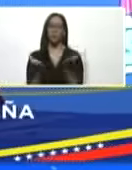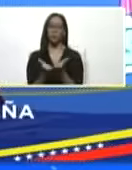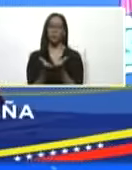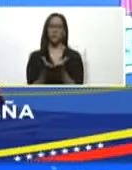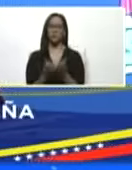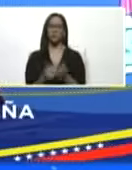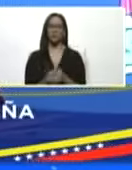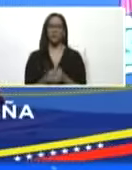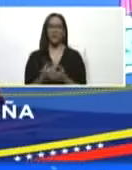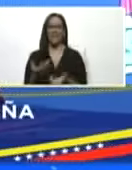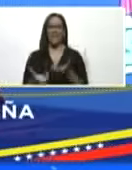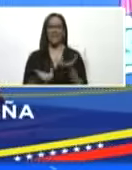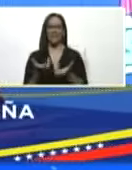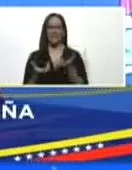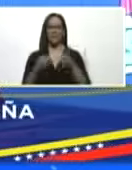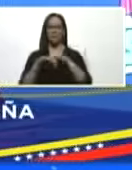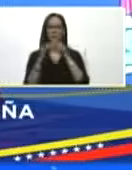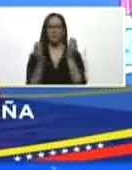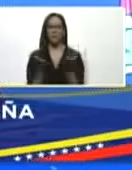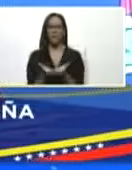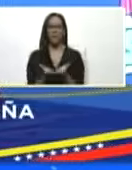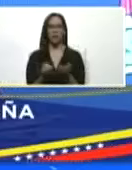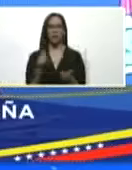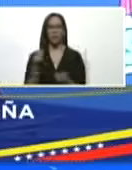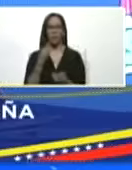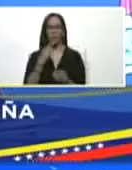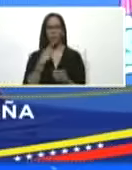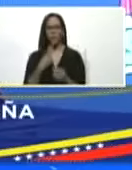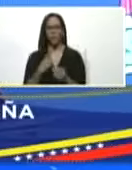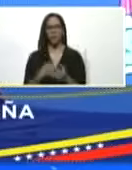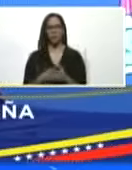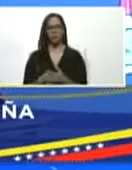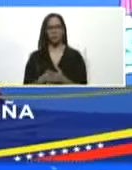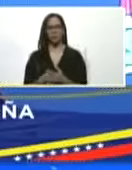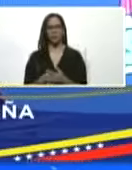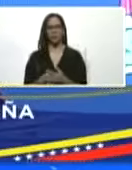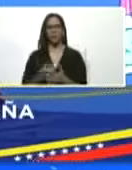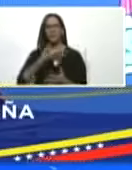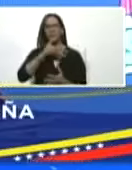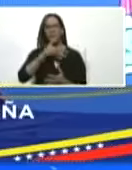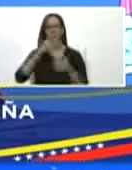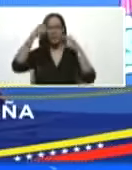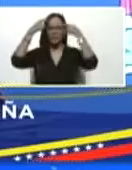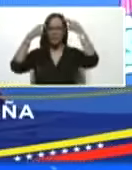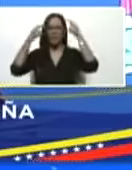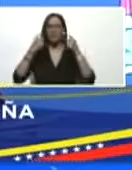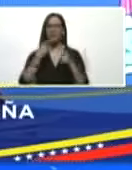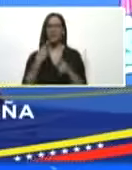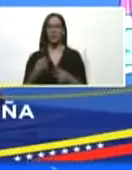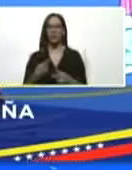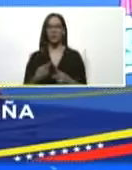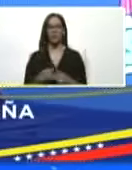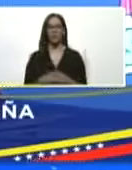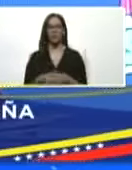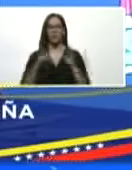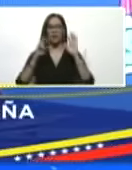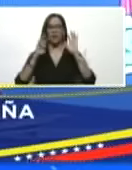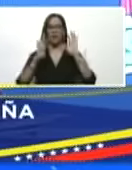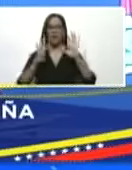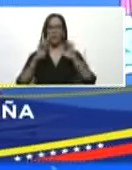global, como los profetas Fidel y Chávez lo dijeron en el